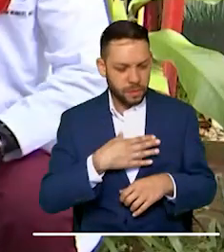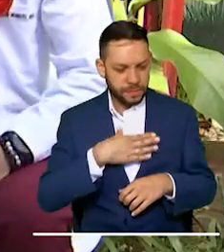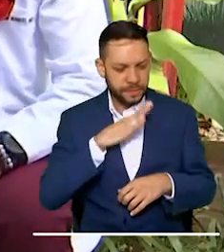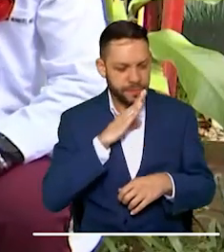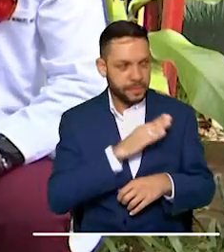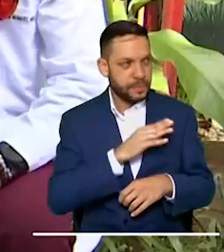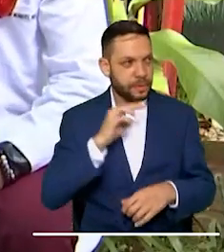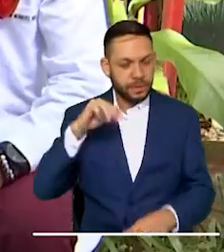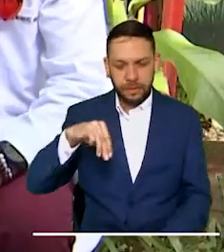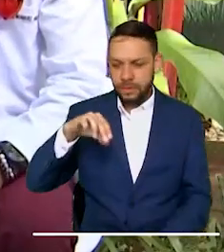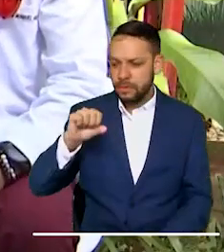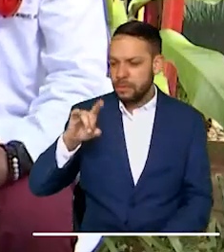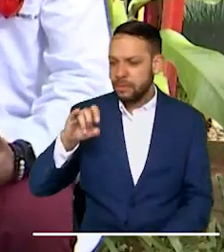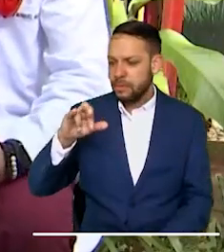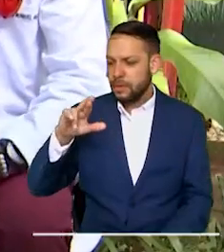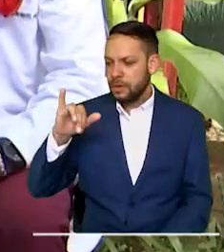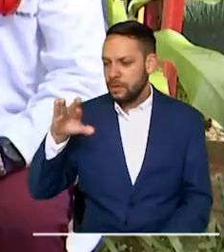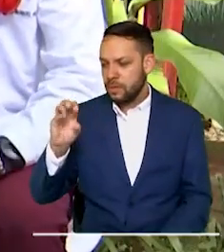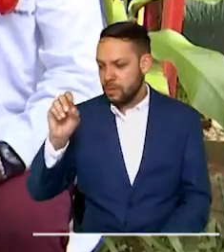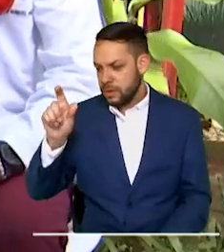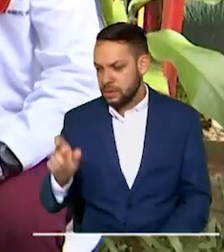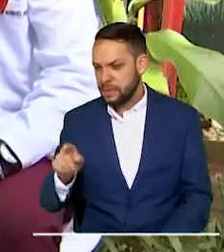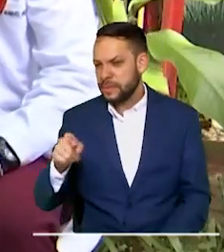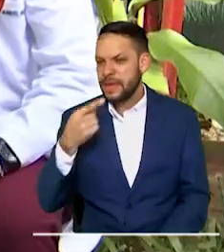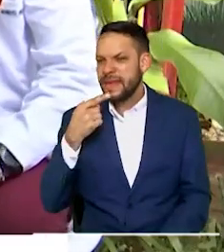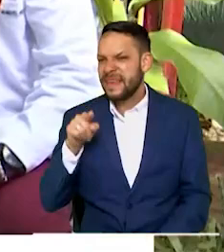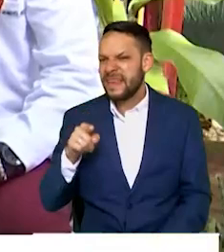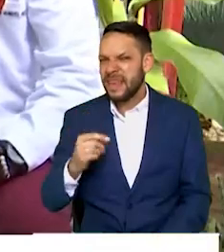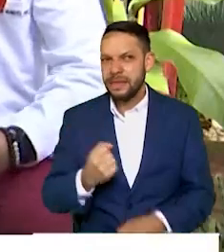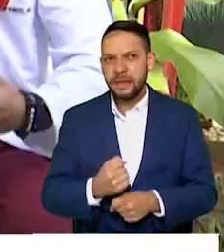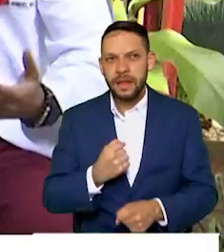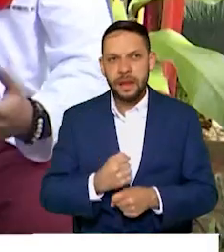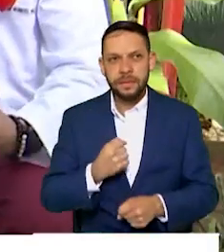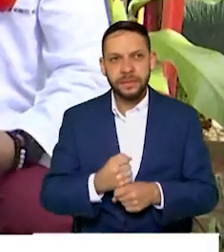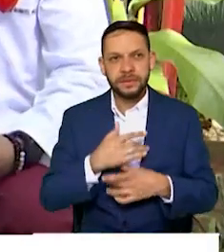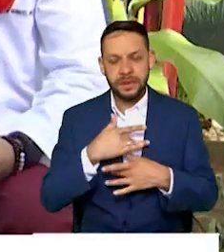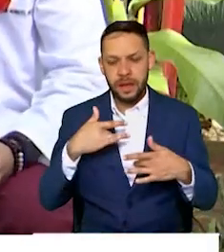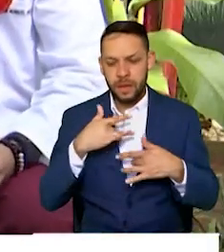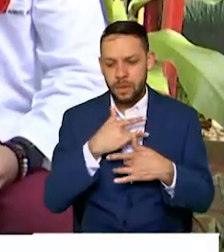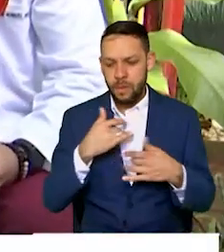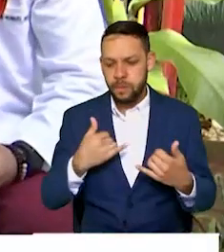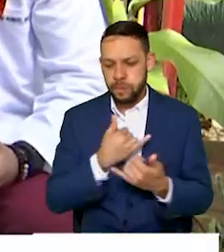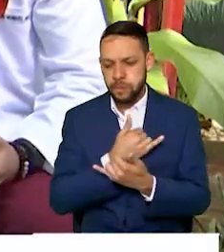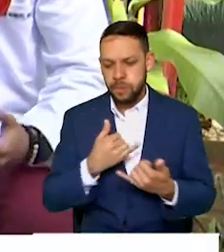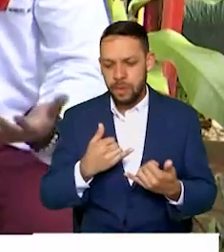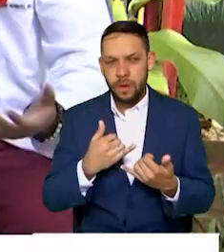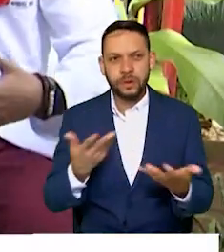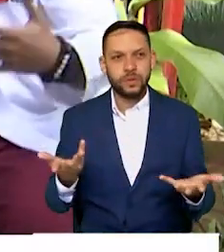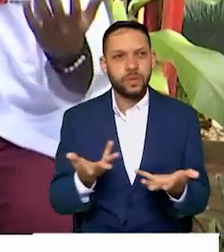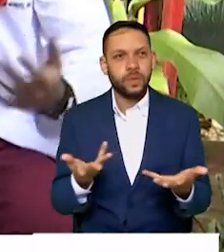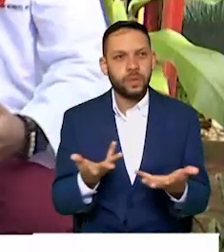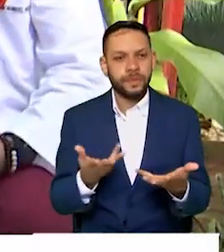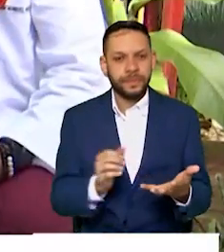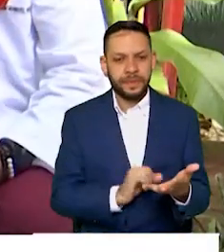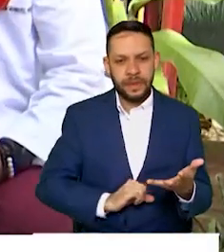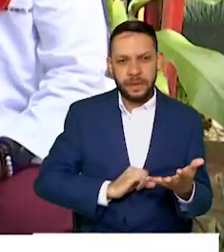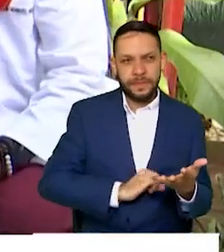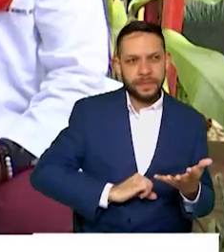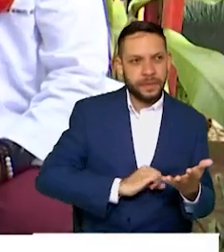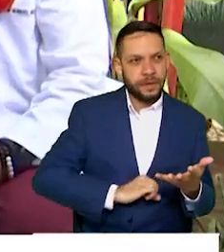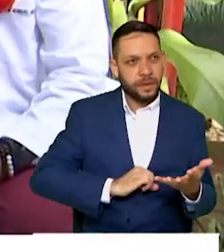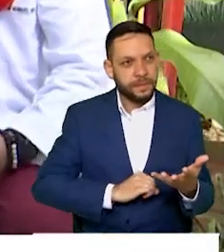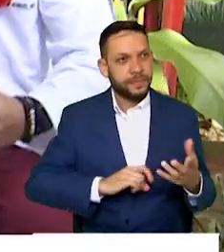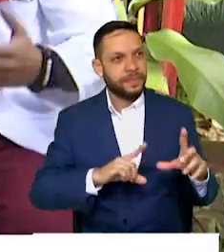doctor Mauricio Rojas, quien trabaja con nosotros en los parques de la salud, específicamente en el área de ecografías y de